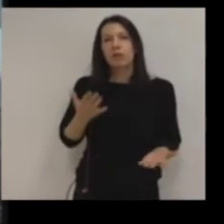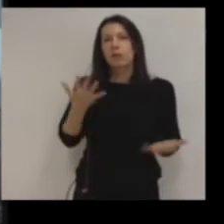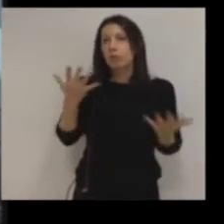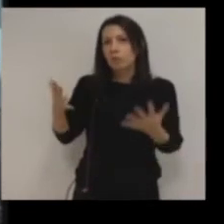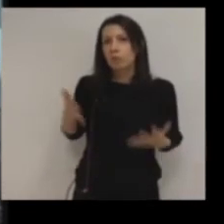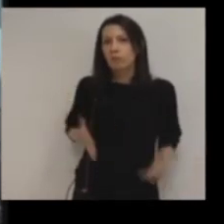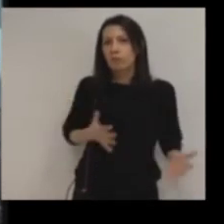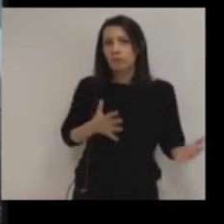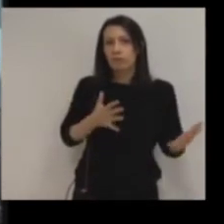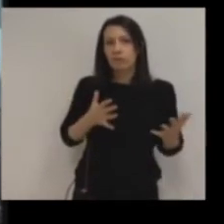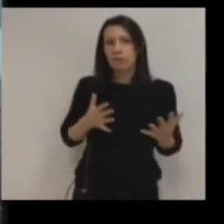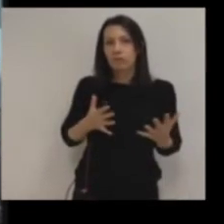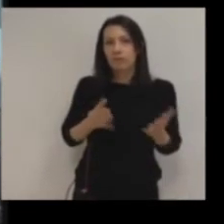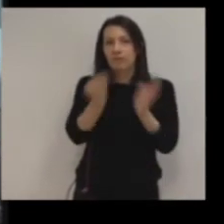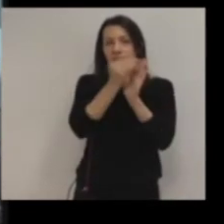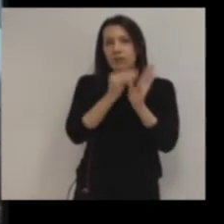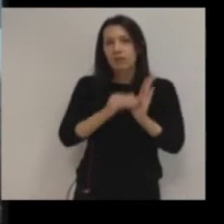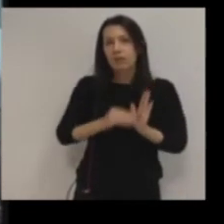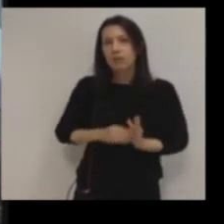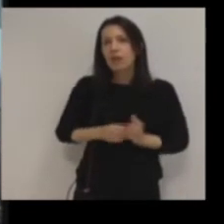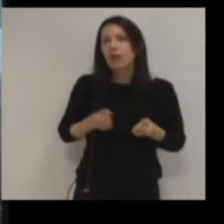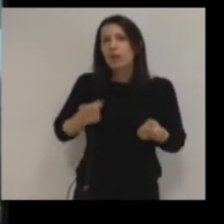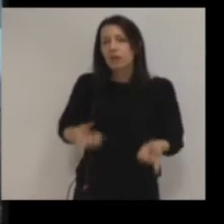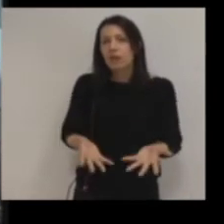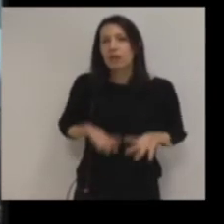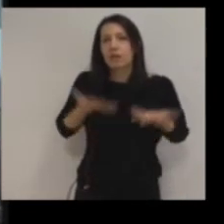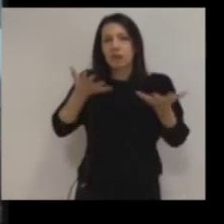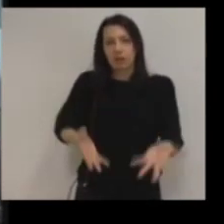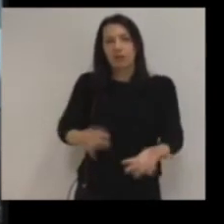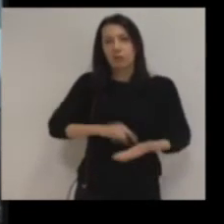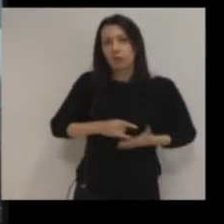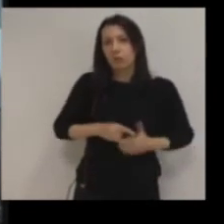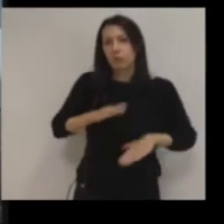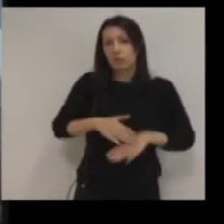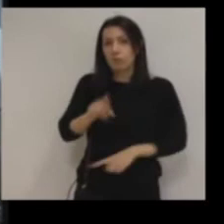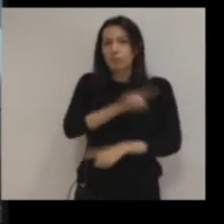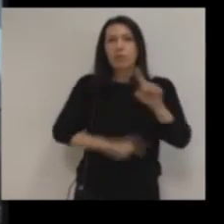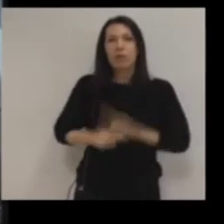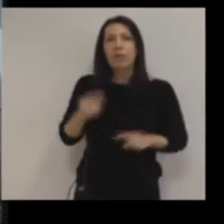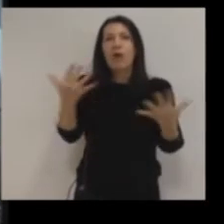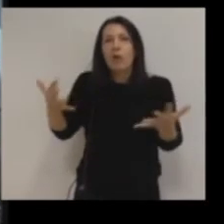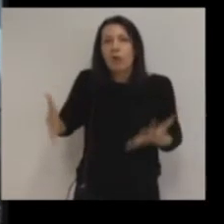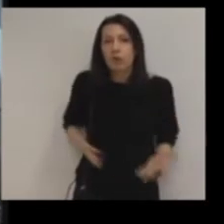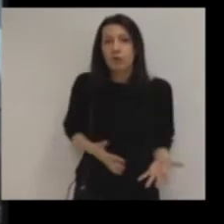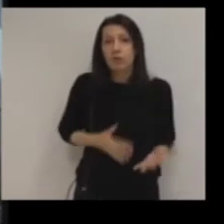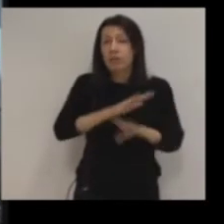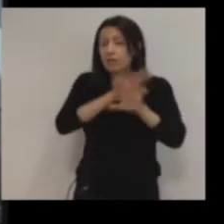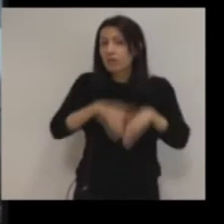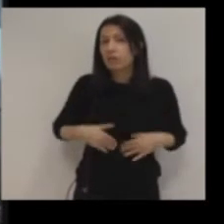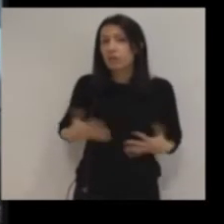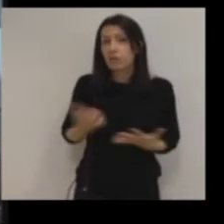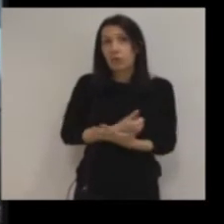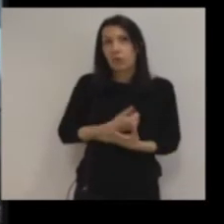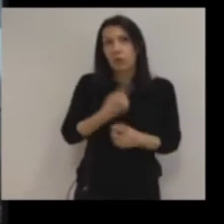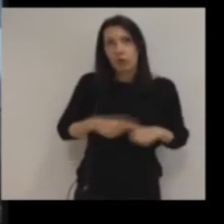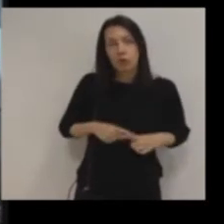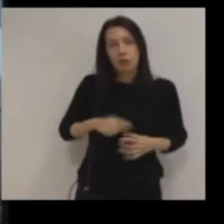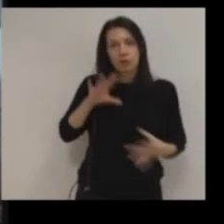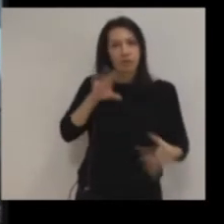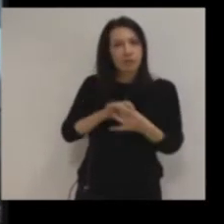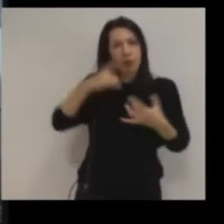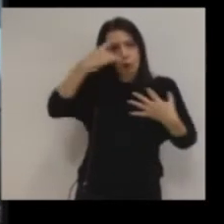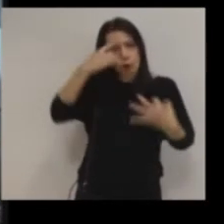se regulariza, dónde se resuelve el problema? Si el problema yo creo que al final todo lo que tenga sentido común va a